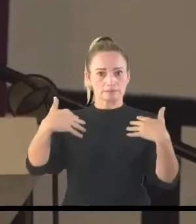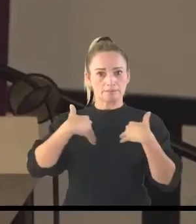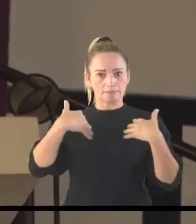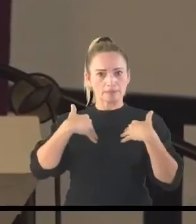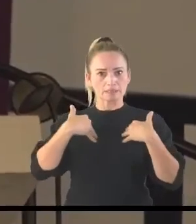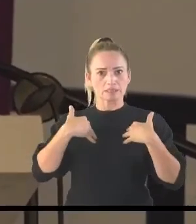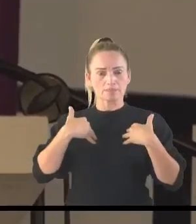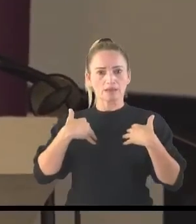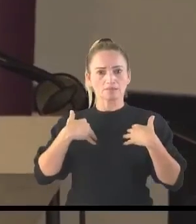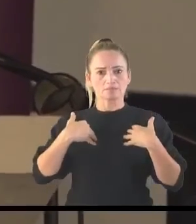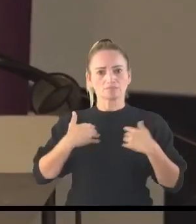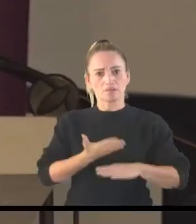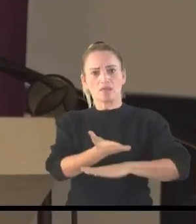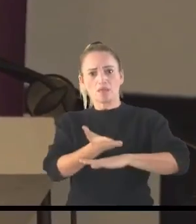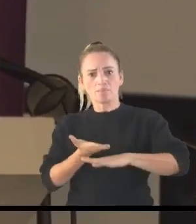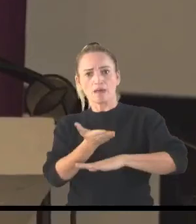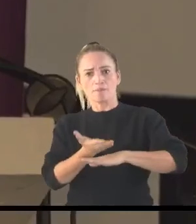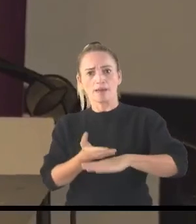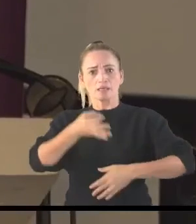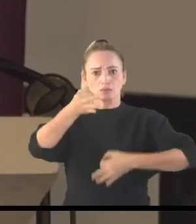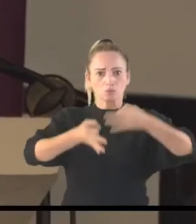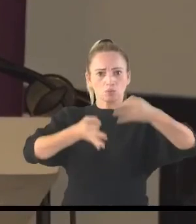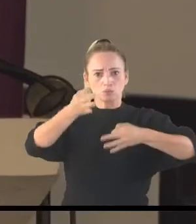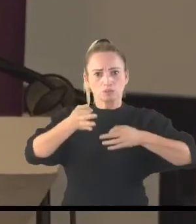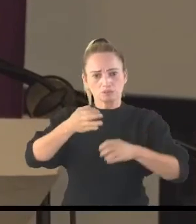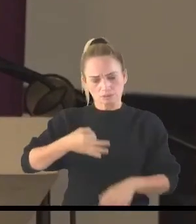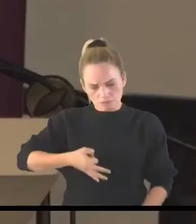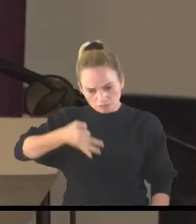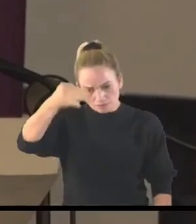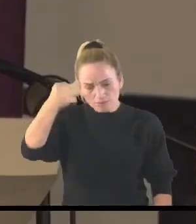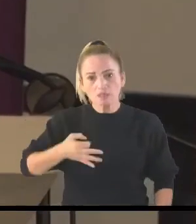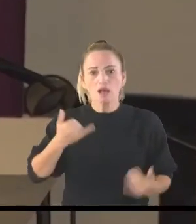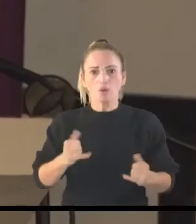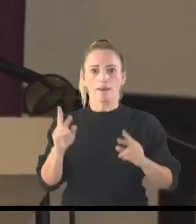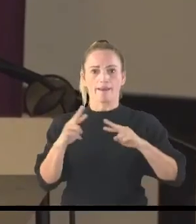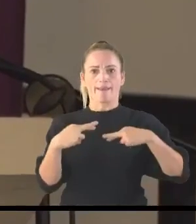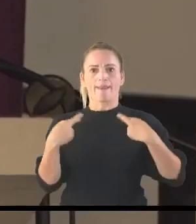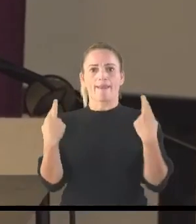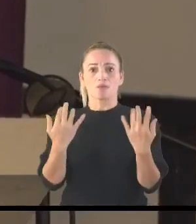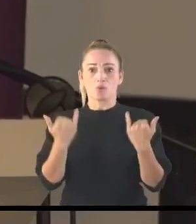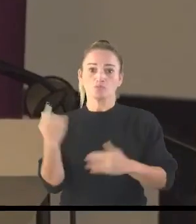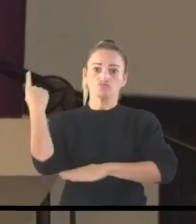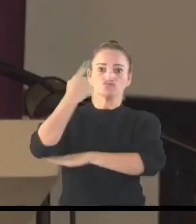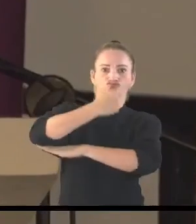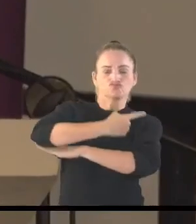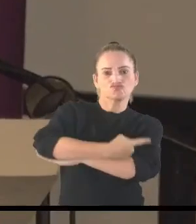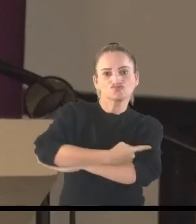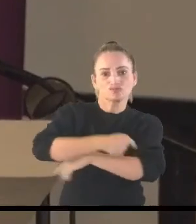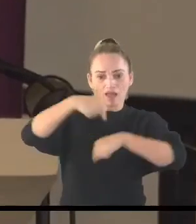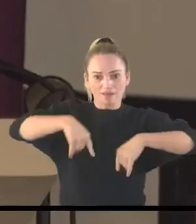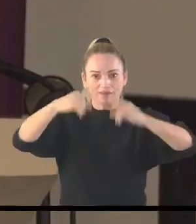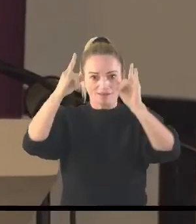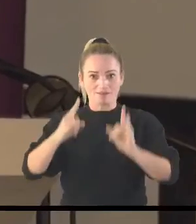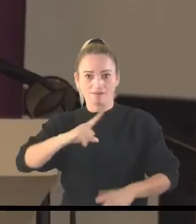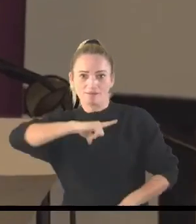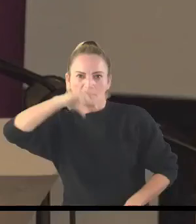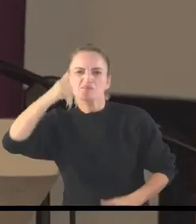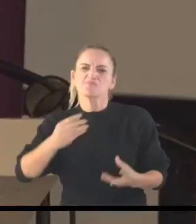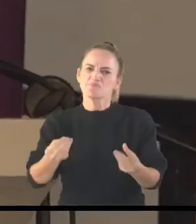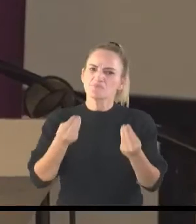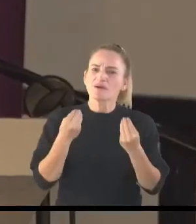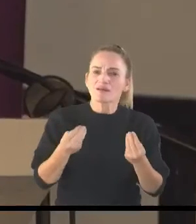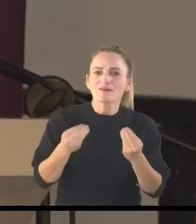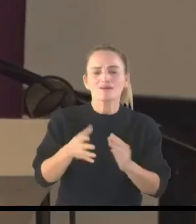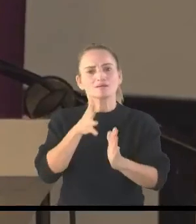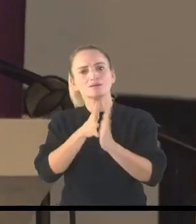víctimas piden verdad y justicia. Y por eso nos reunimos hoy acá en este recinto, para decir